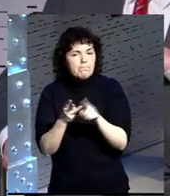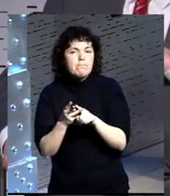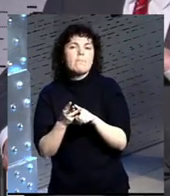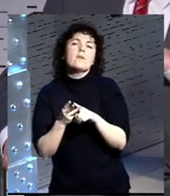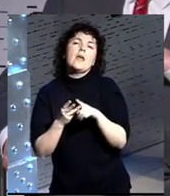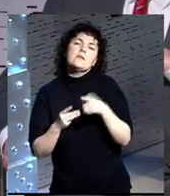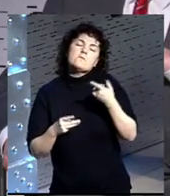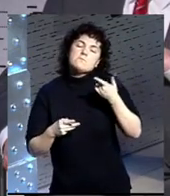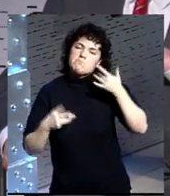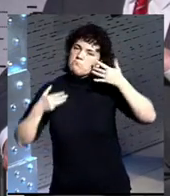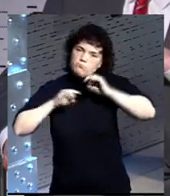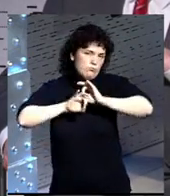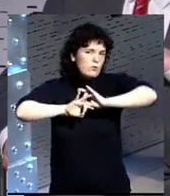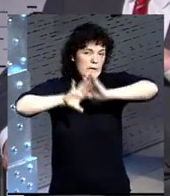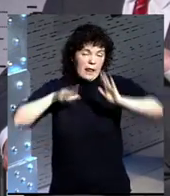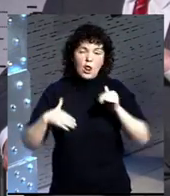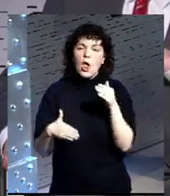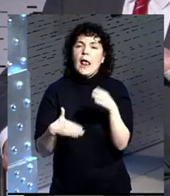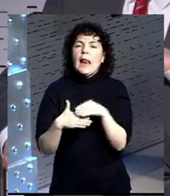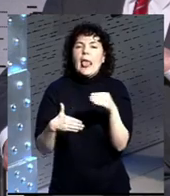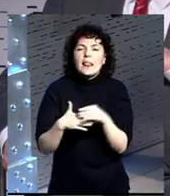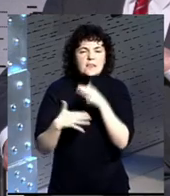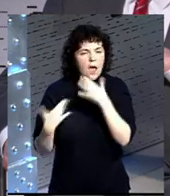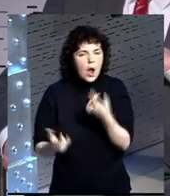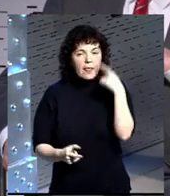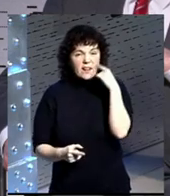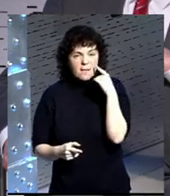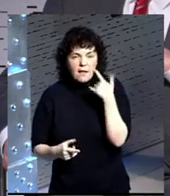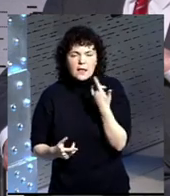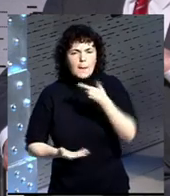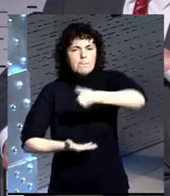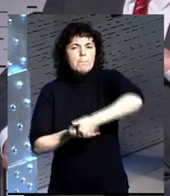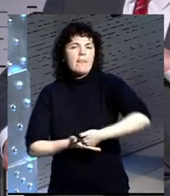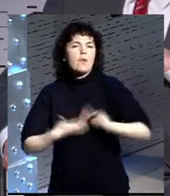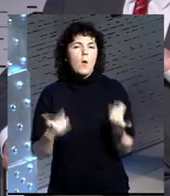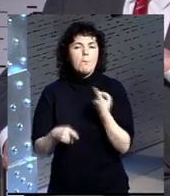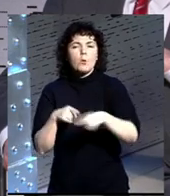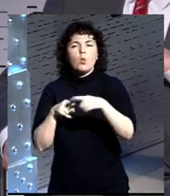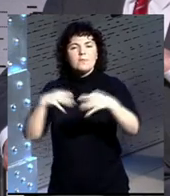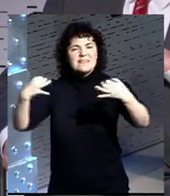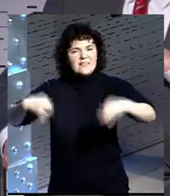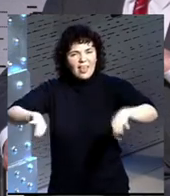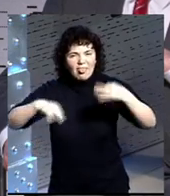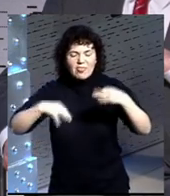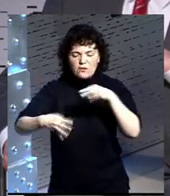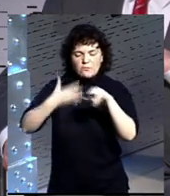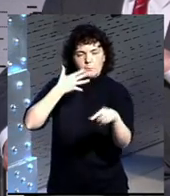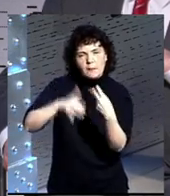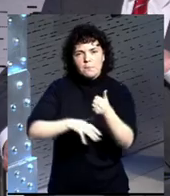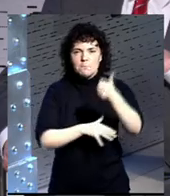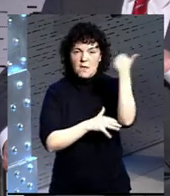es evidente también, los clientes en la banca están demandando productos mucho más sencillos, más transparencia. Antes